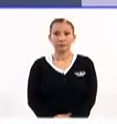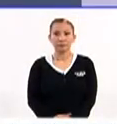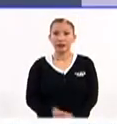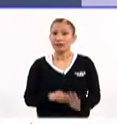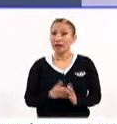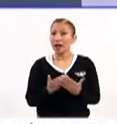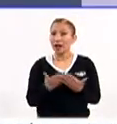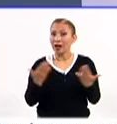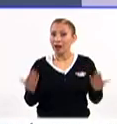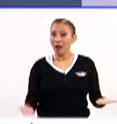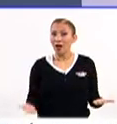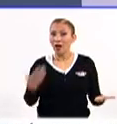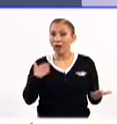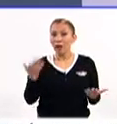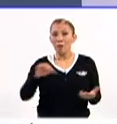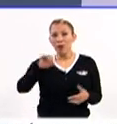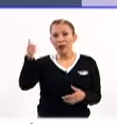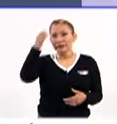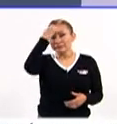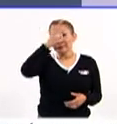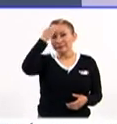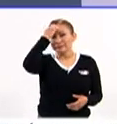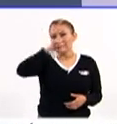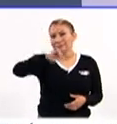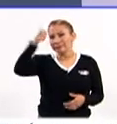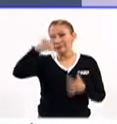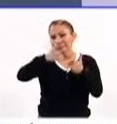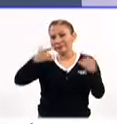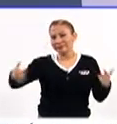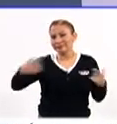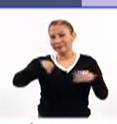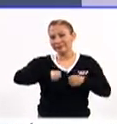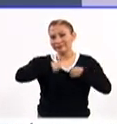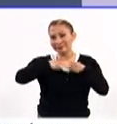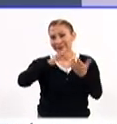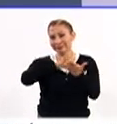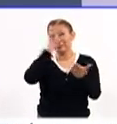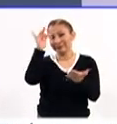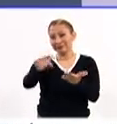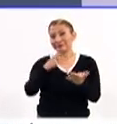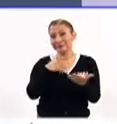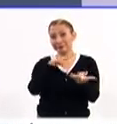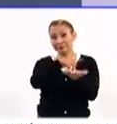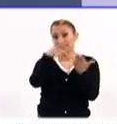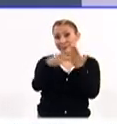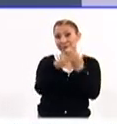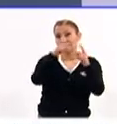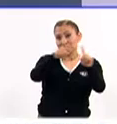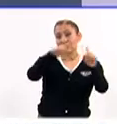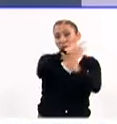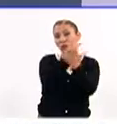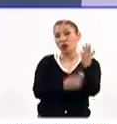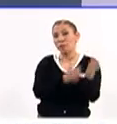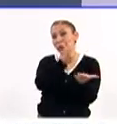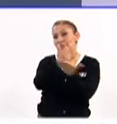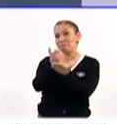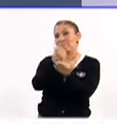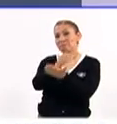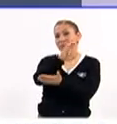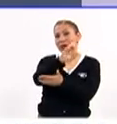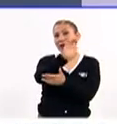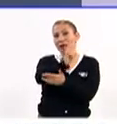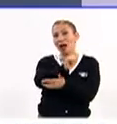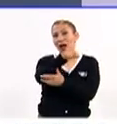Pues llegó el momento de vivir otras experiencias, otras historias de vida gracias a los proyectos y los programas de movilidad académica